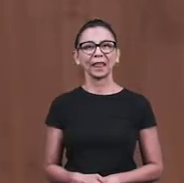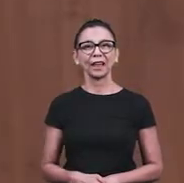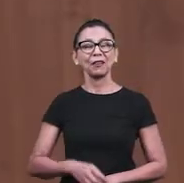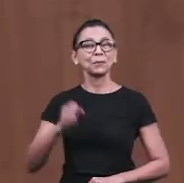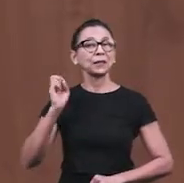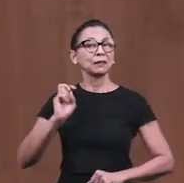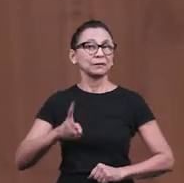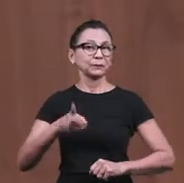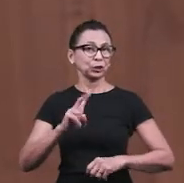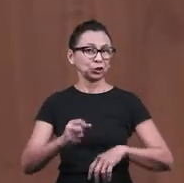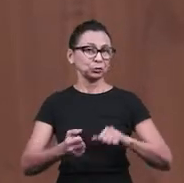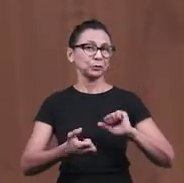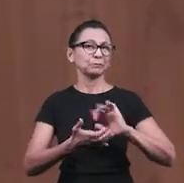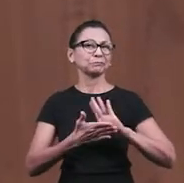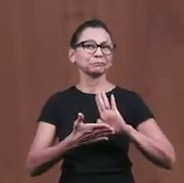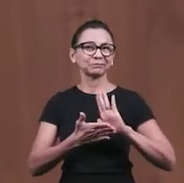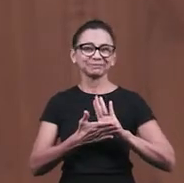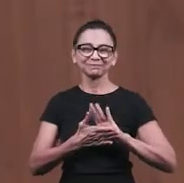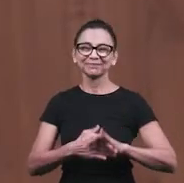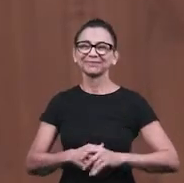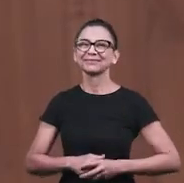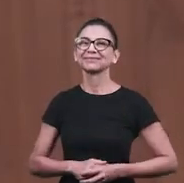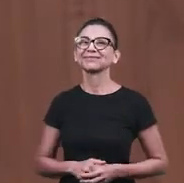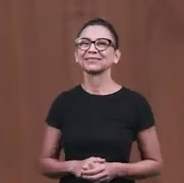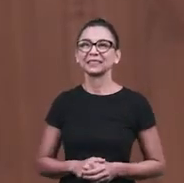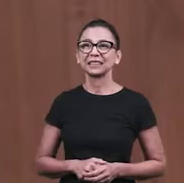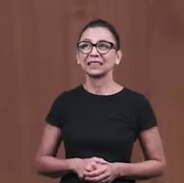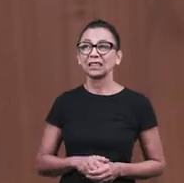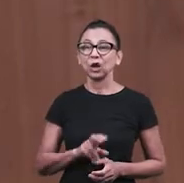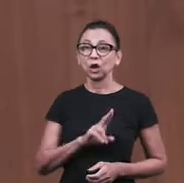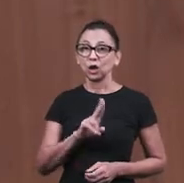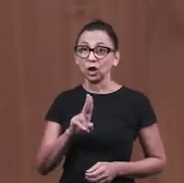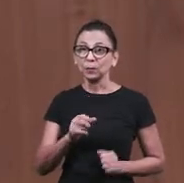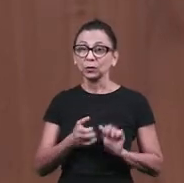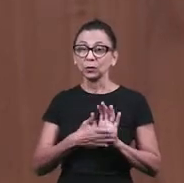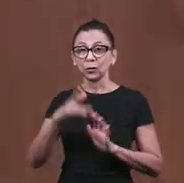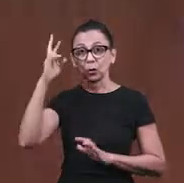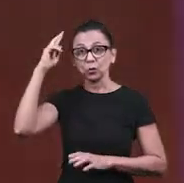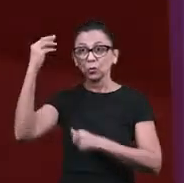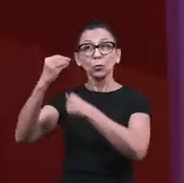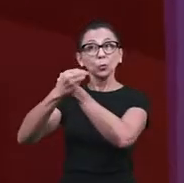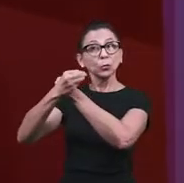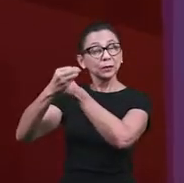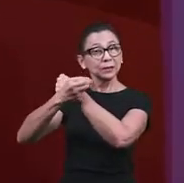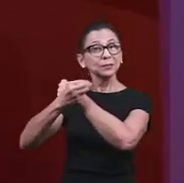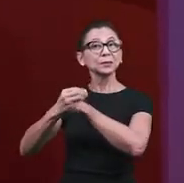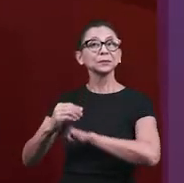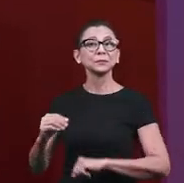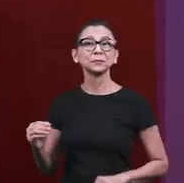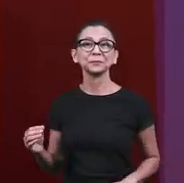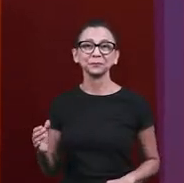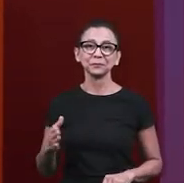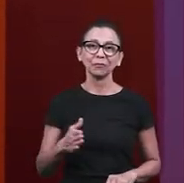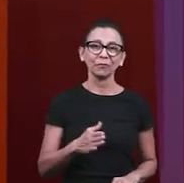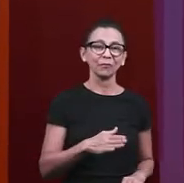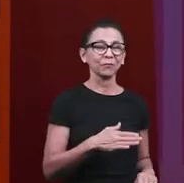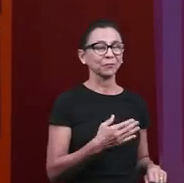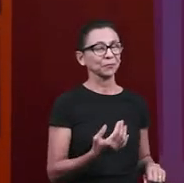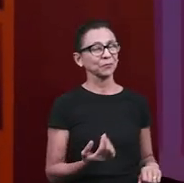Vamos a continuar alabando al Señor con el lor. El Señor es quien cuida de mí.